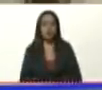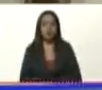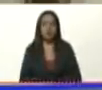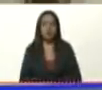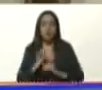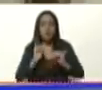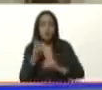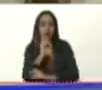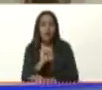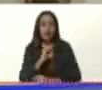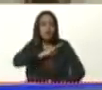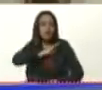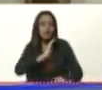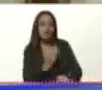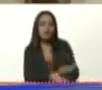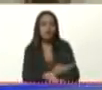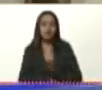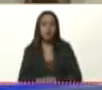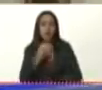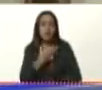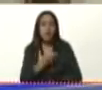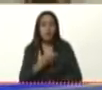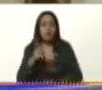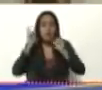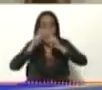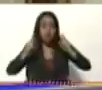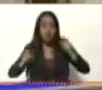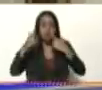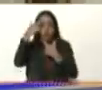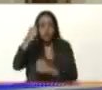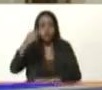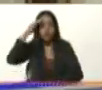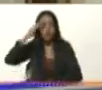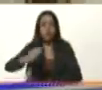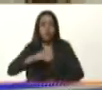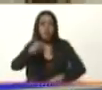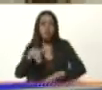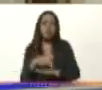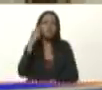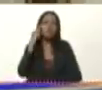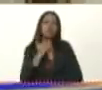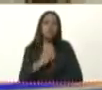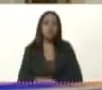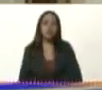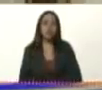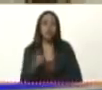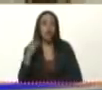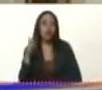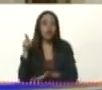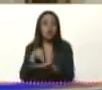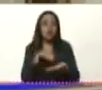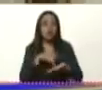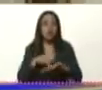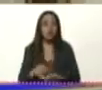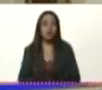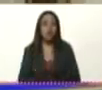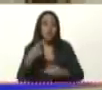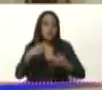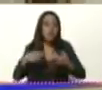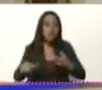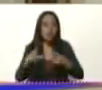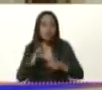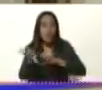tenemos una poderosa, bien entrenada y profesional Fuerza Armada Nacional Bolivariana. Están presentes en los distintos